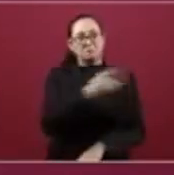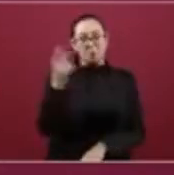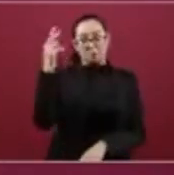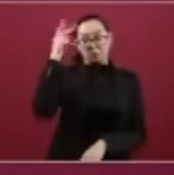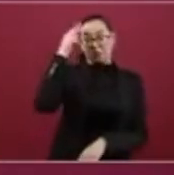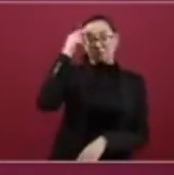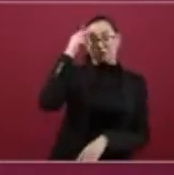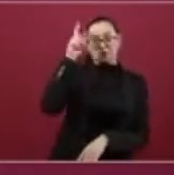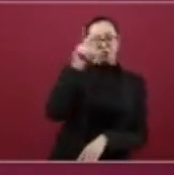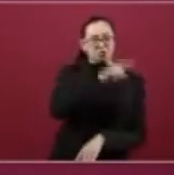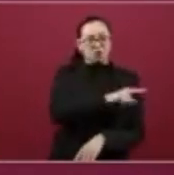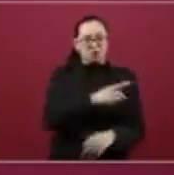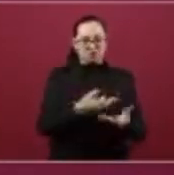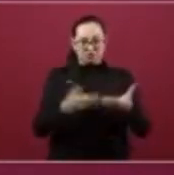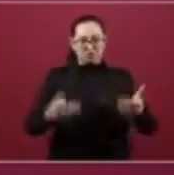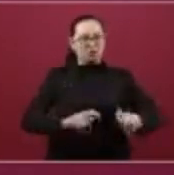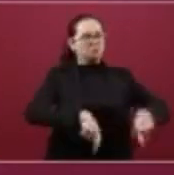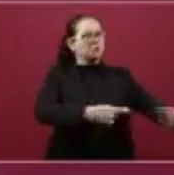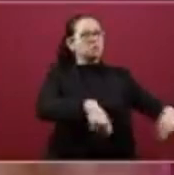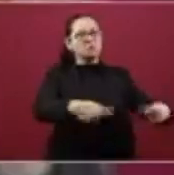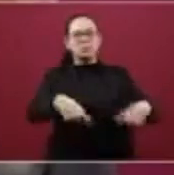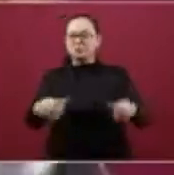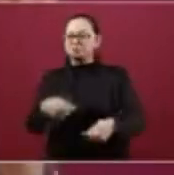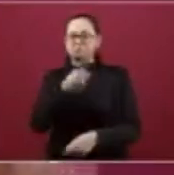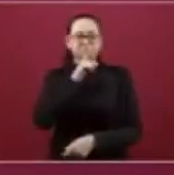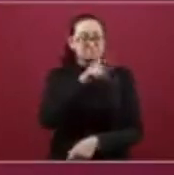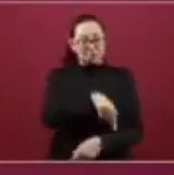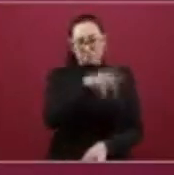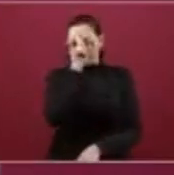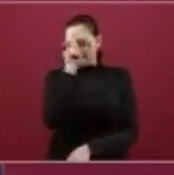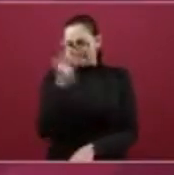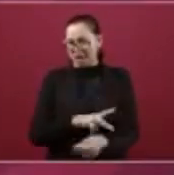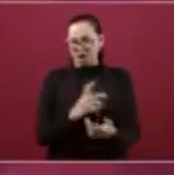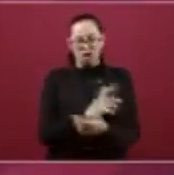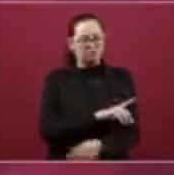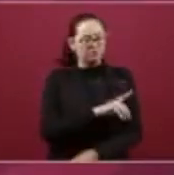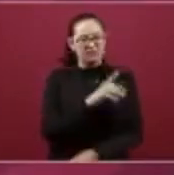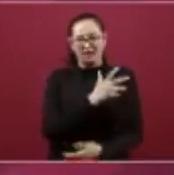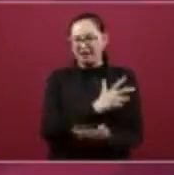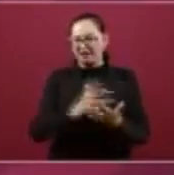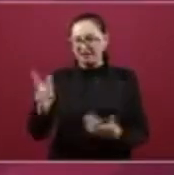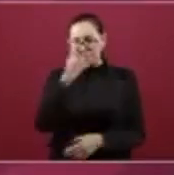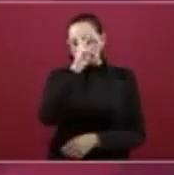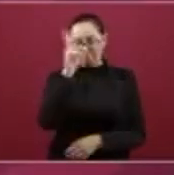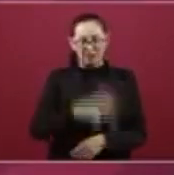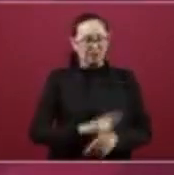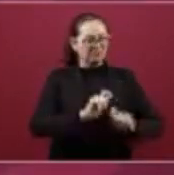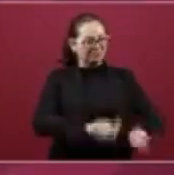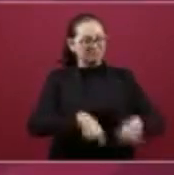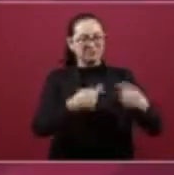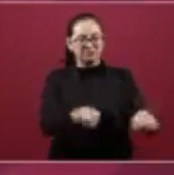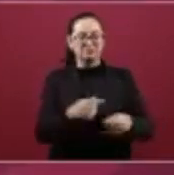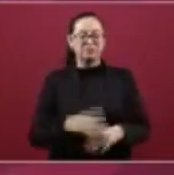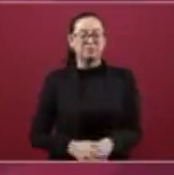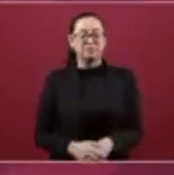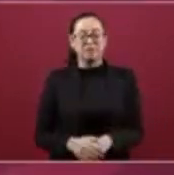enajenó tanto suelo patrio como estos gobernantes neoliberales. Nada más